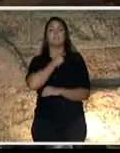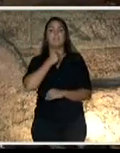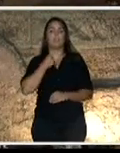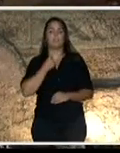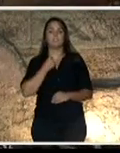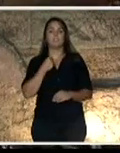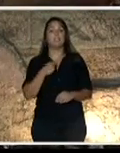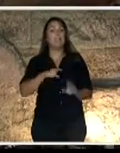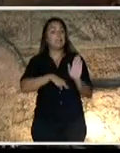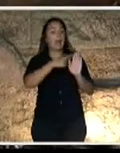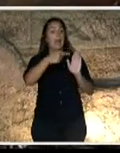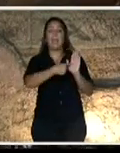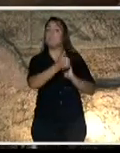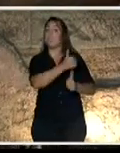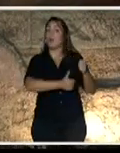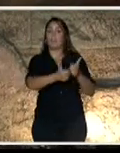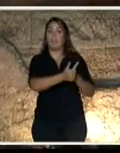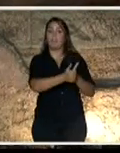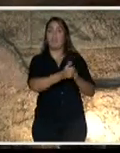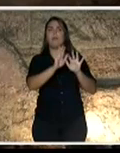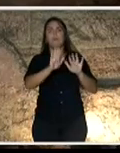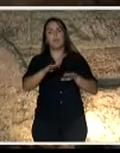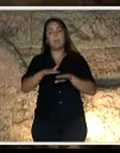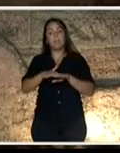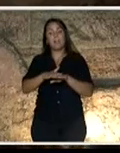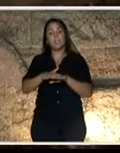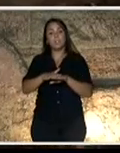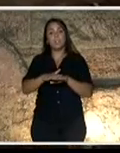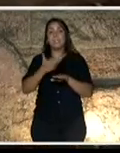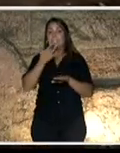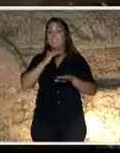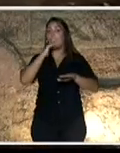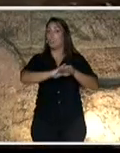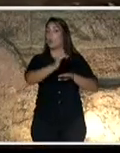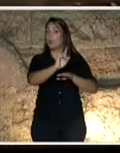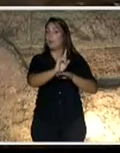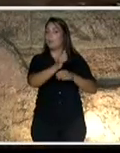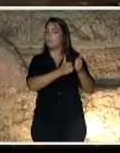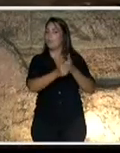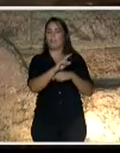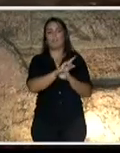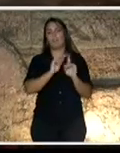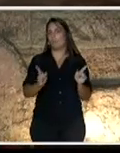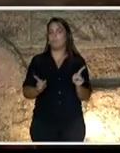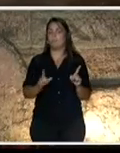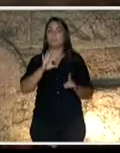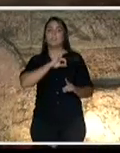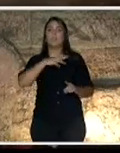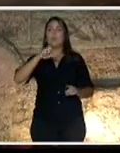Debe imperar la ley, pero nunca el perdón para quien no la cumple. José Moreno Nieto,